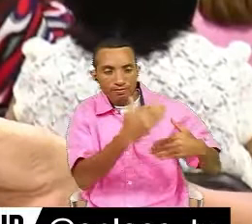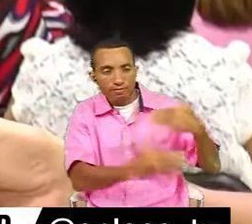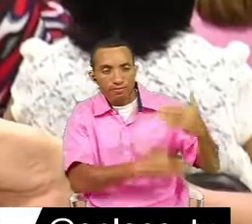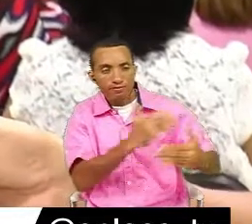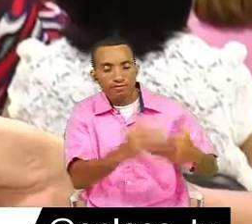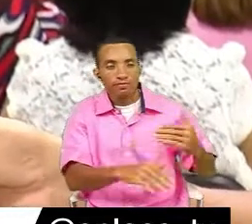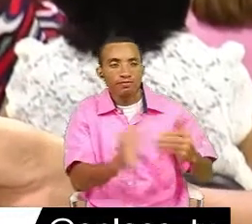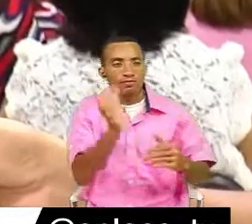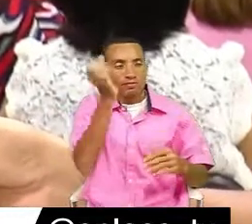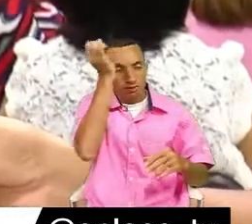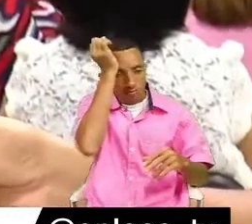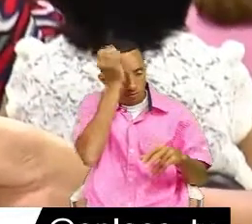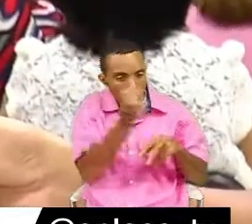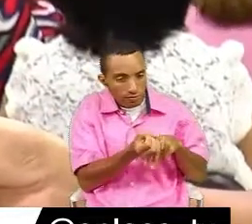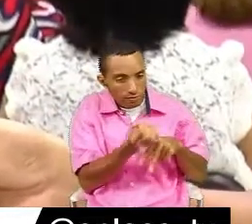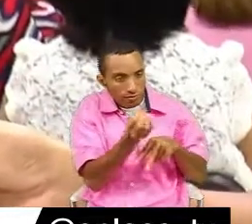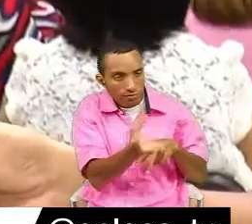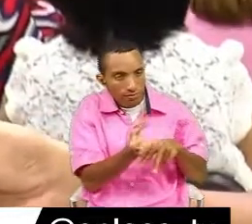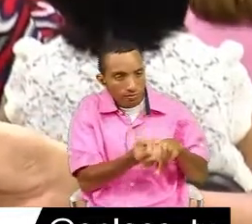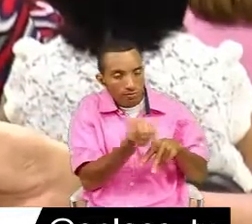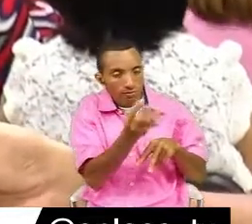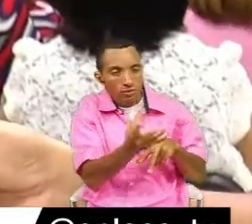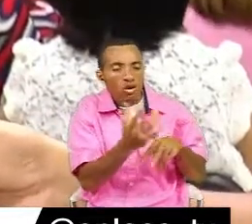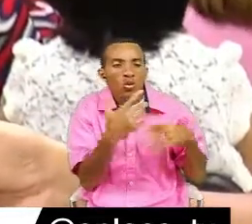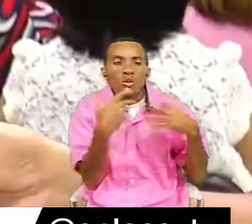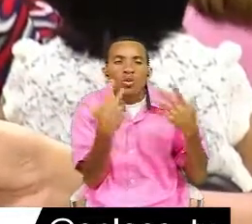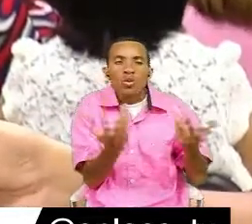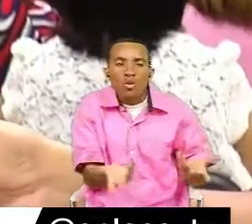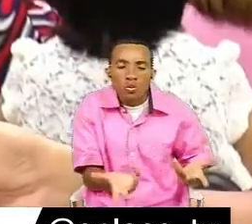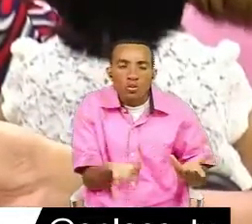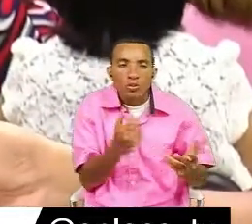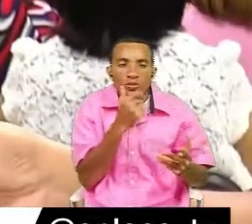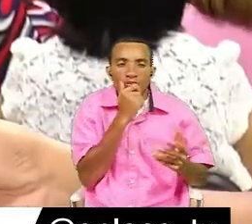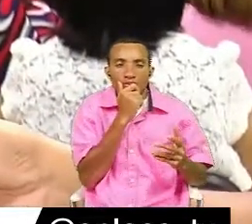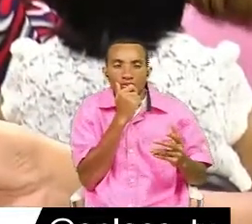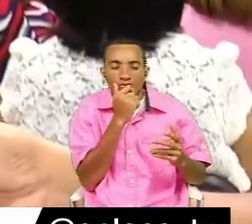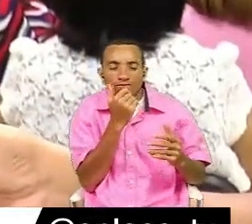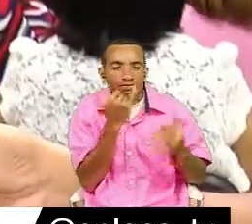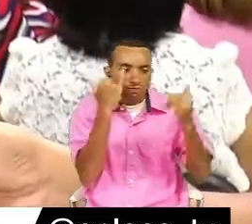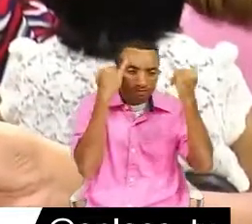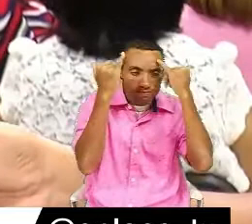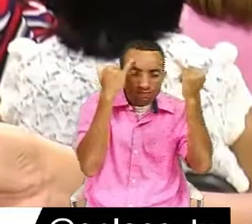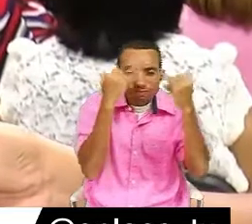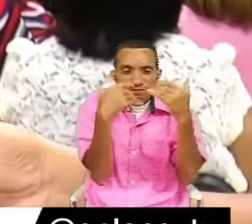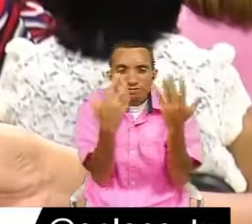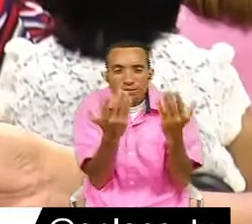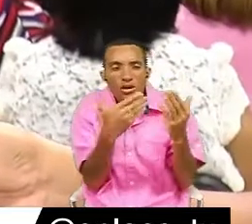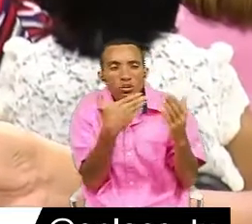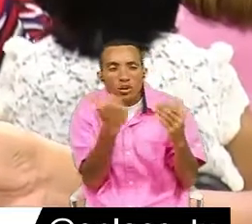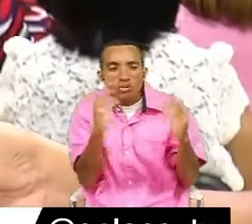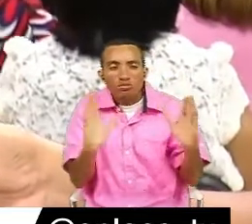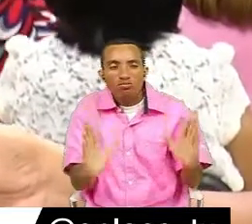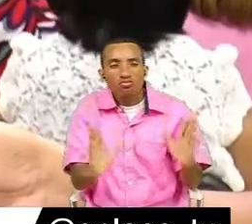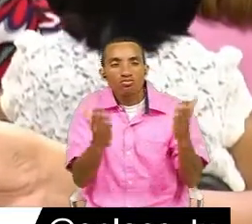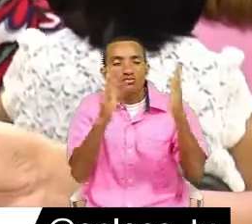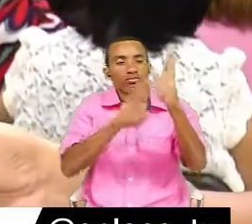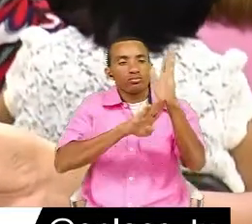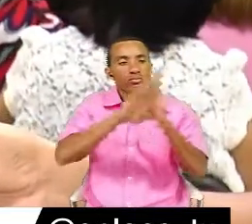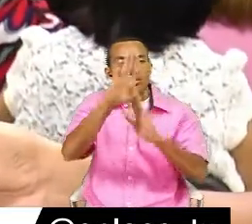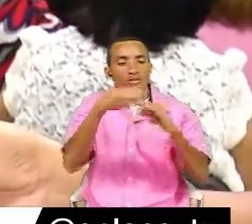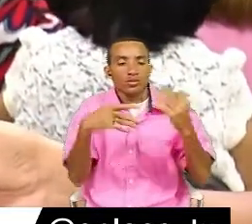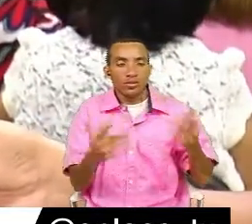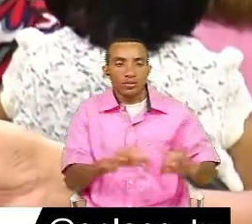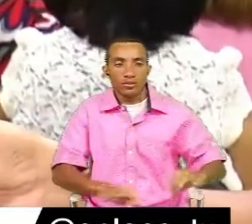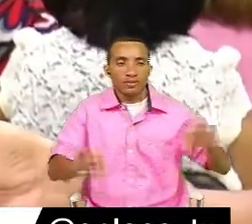acto pedagógico, qué estrategias se tienen para hacer cada vez mejor, y hoy en día un tema muy importante como